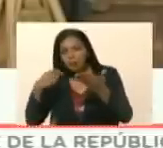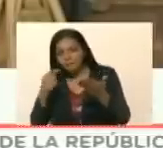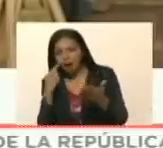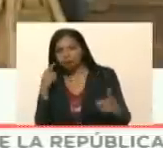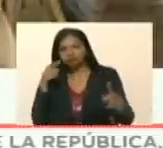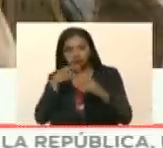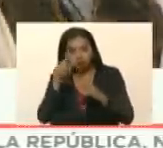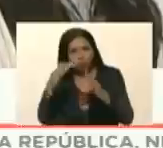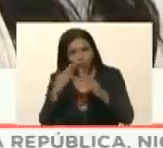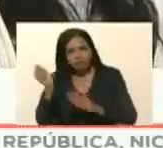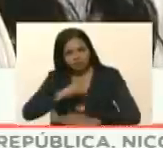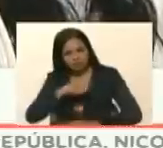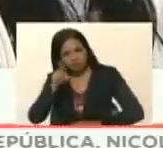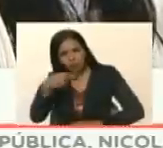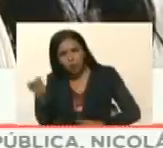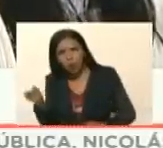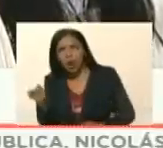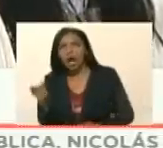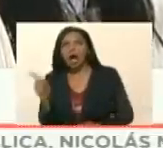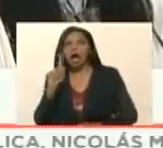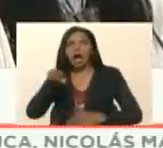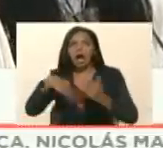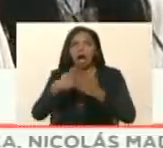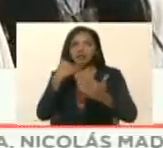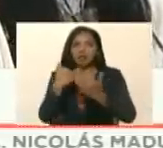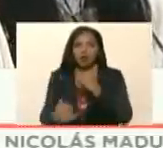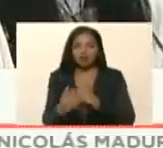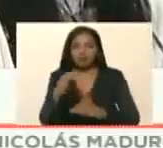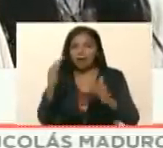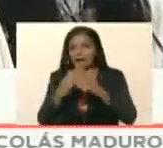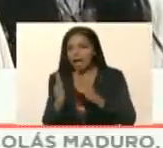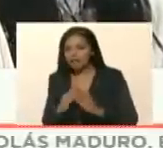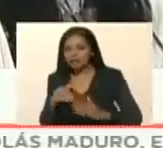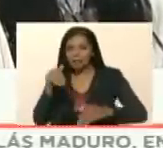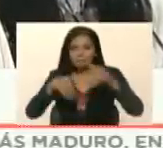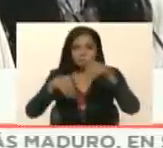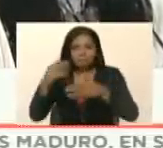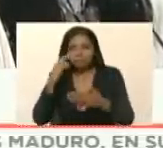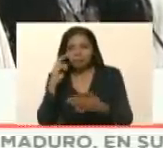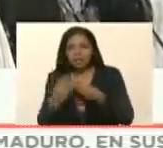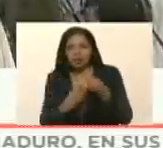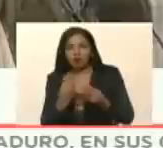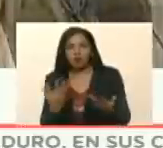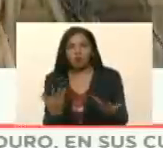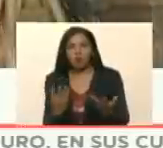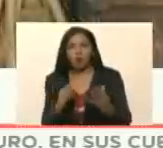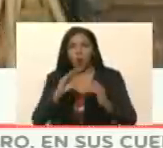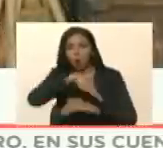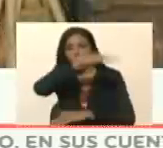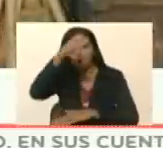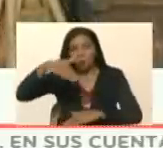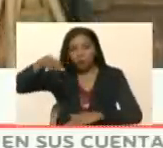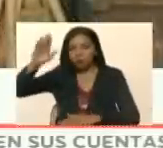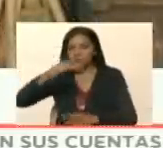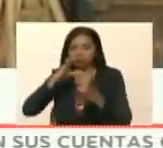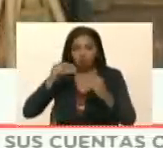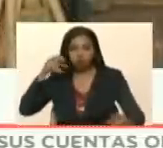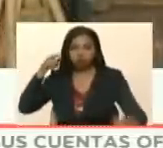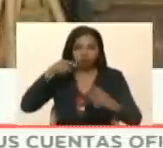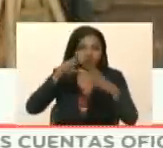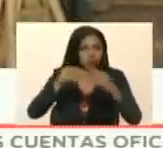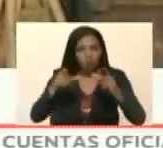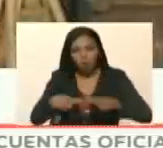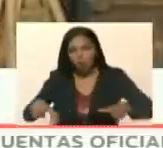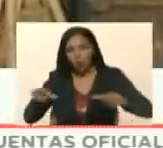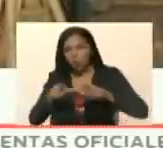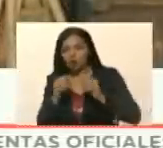llegó hasta el último ranchón de campos y montañas. El censo llegó. Se hizo